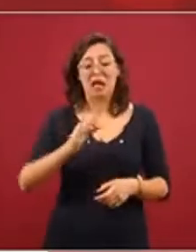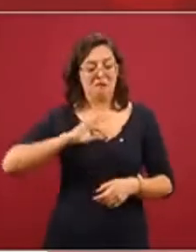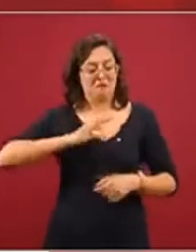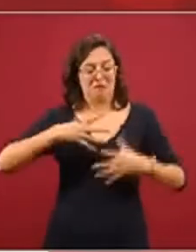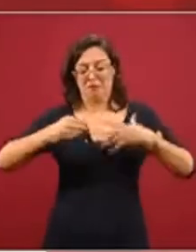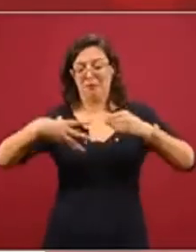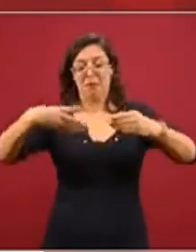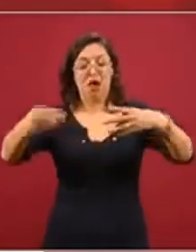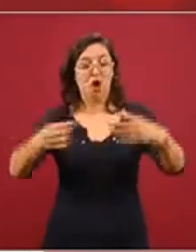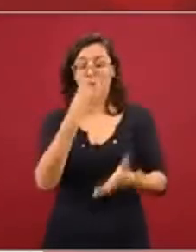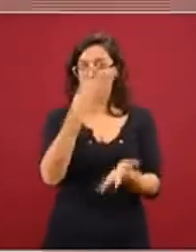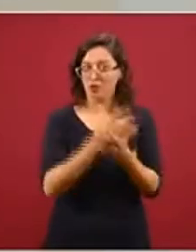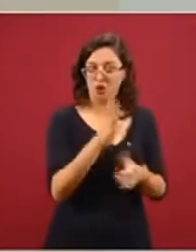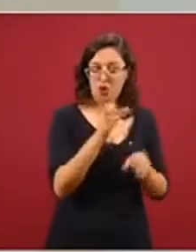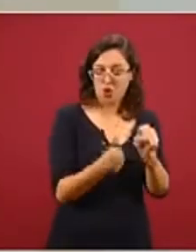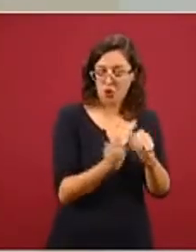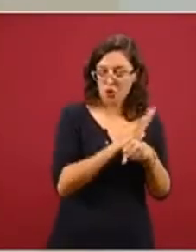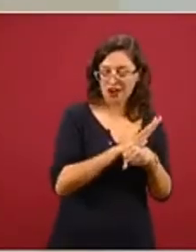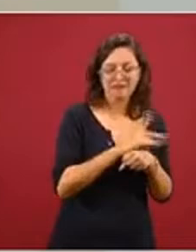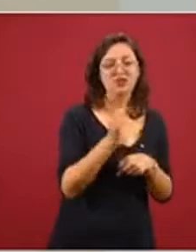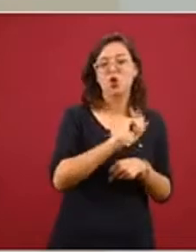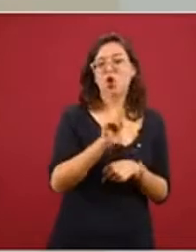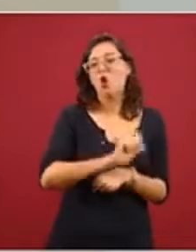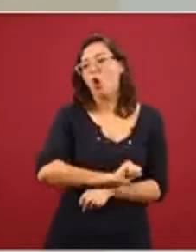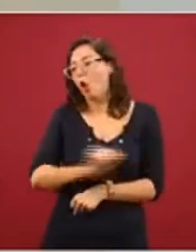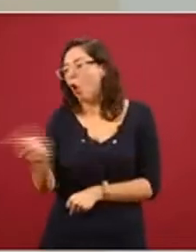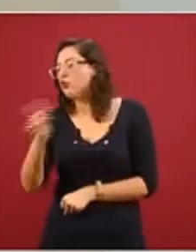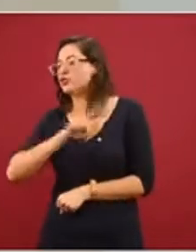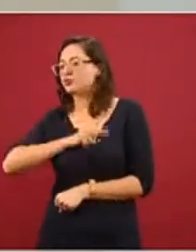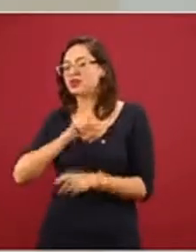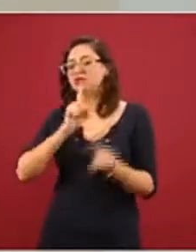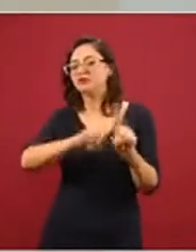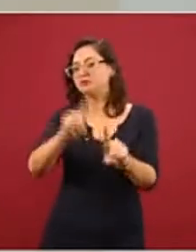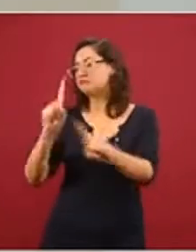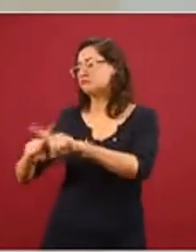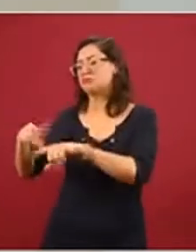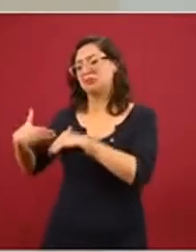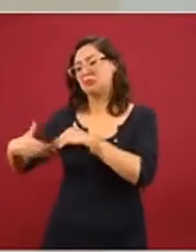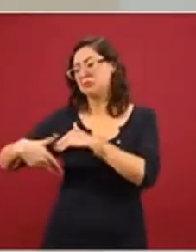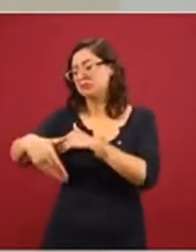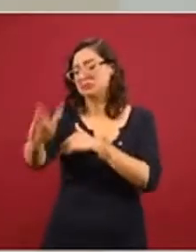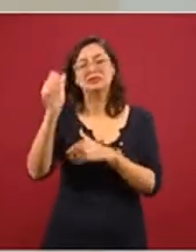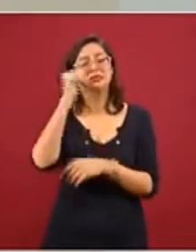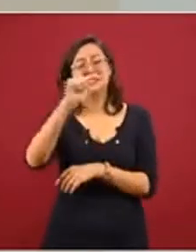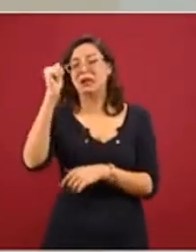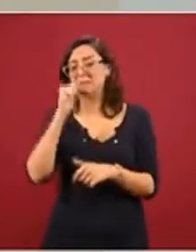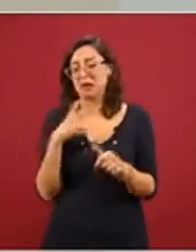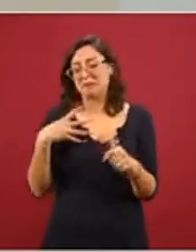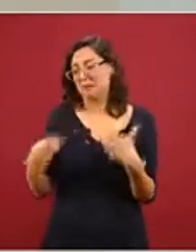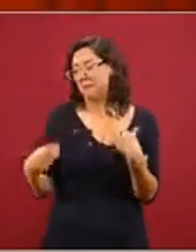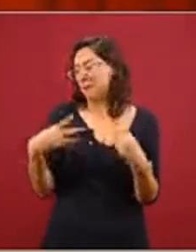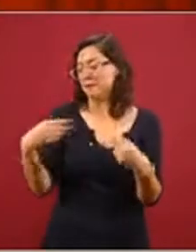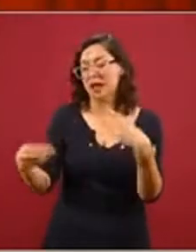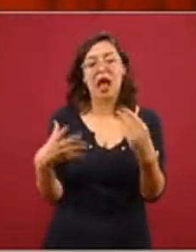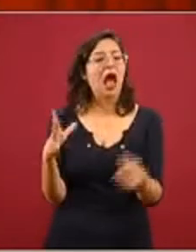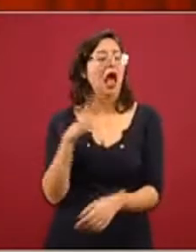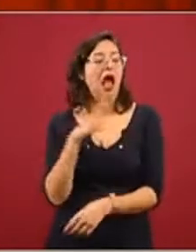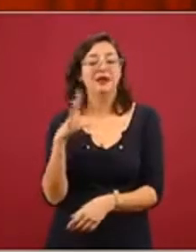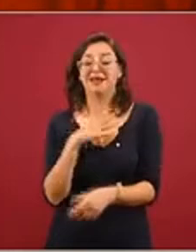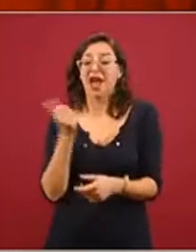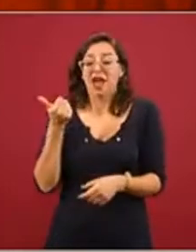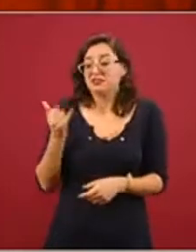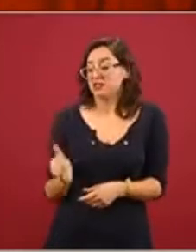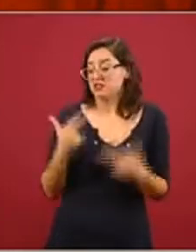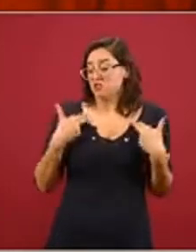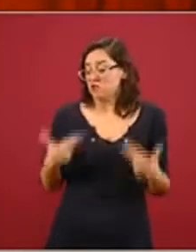no específicamente a COVID-19 o al virus SARS-CoV-2. Seguiremos teniendo epidemias de enfermedades infecciosas. Son parte de la